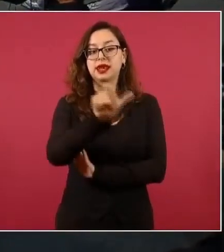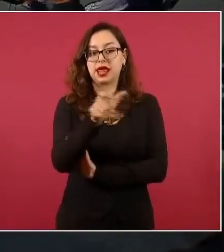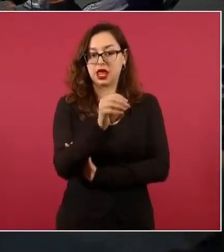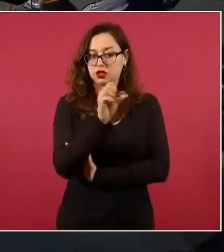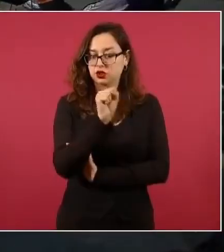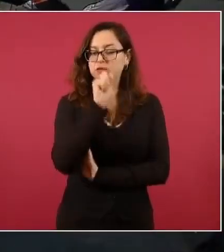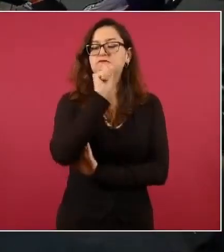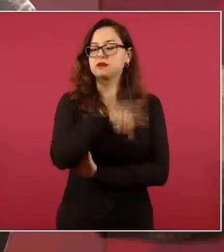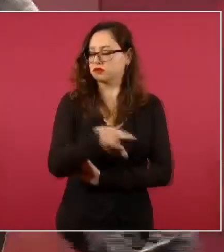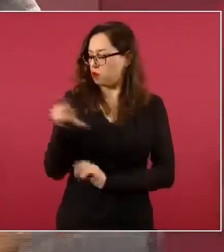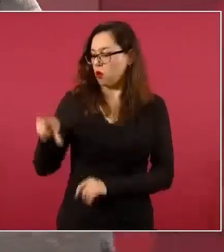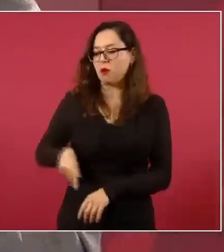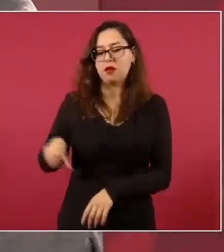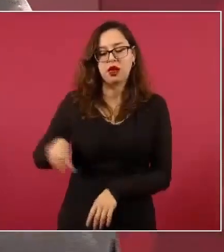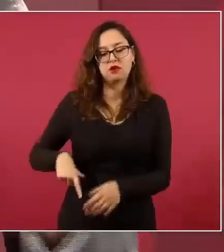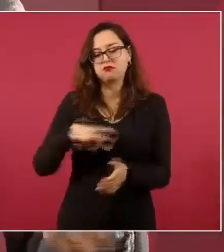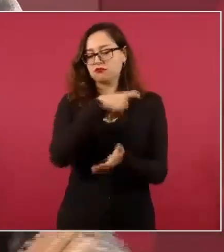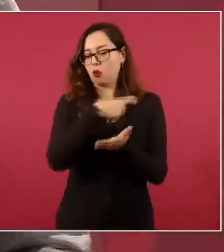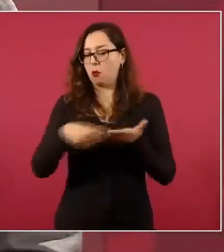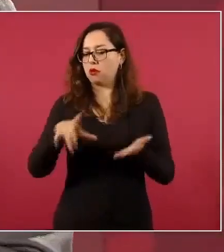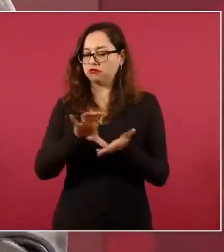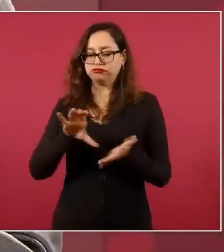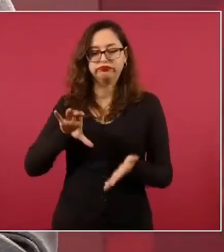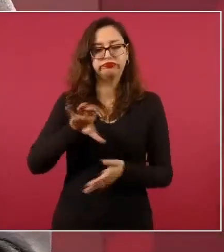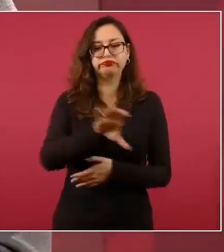de influencia.